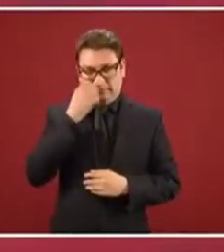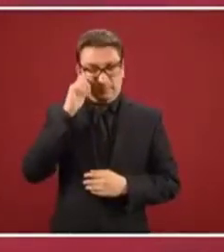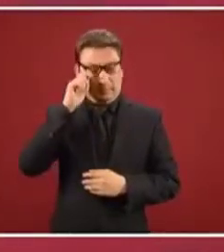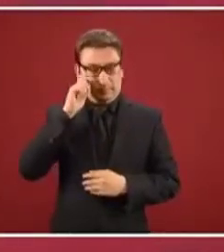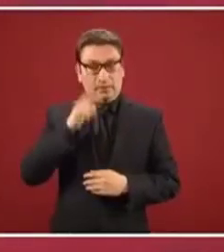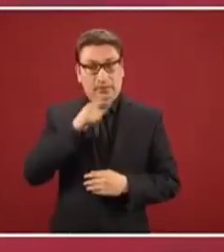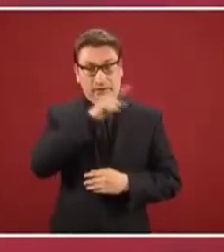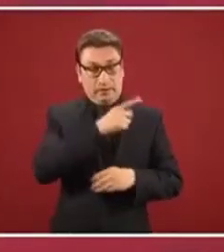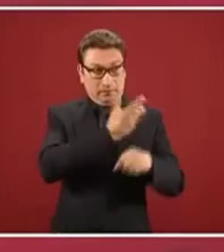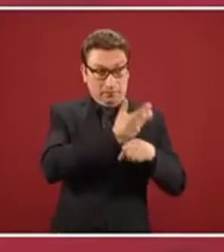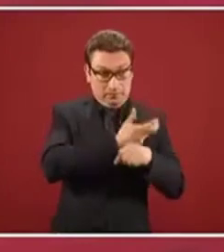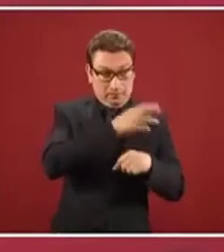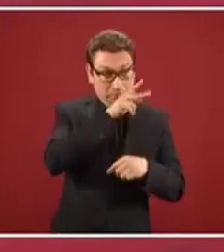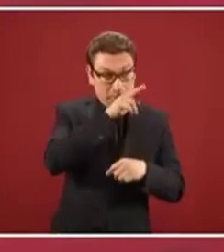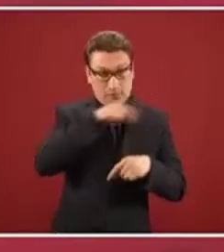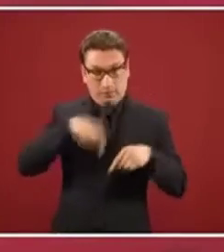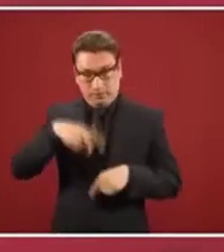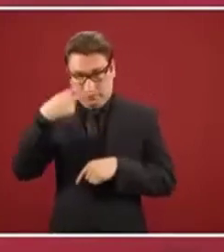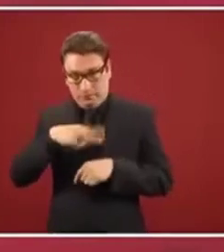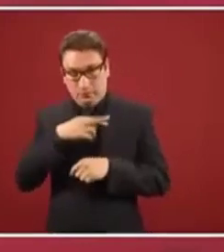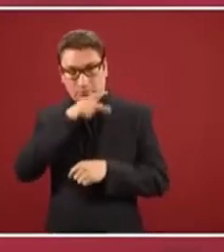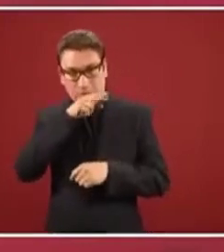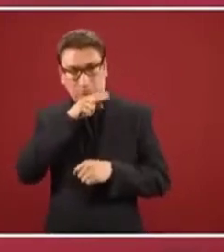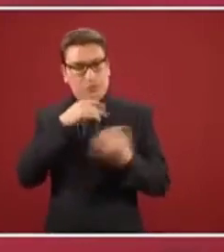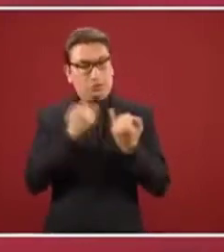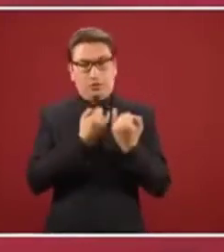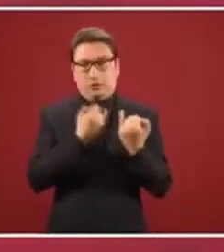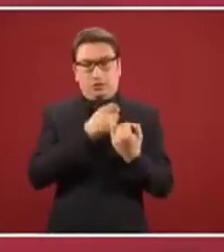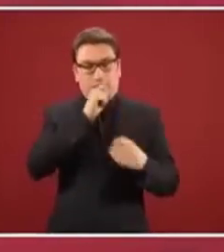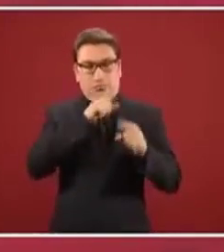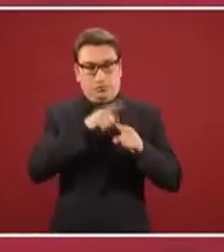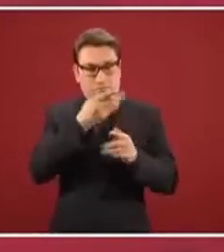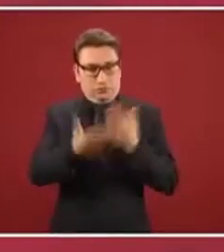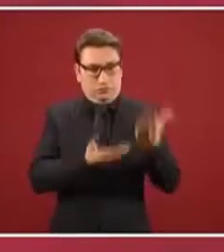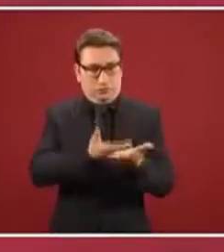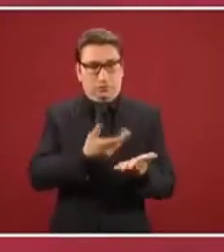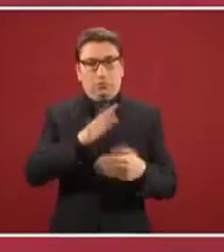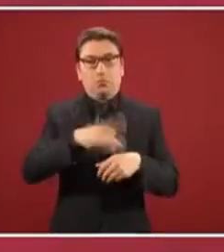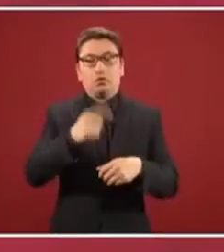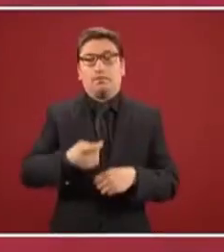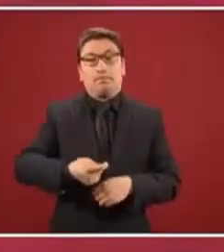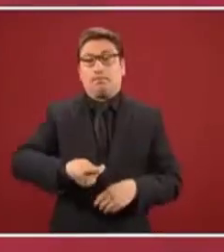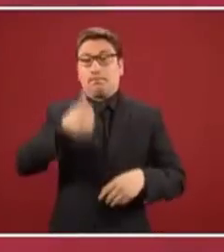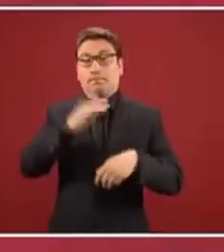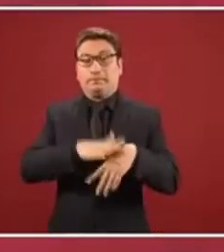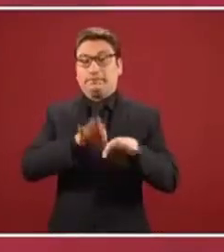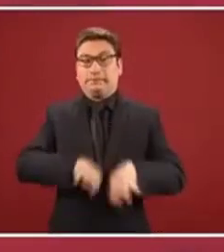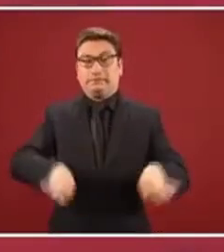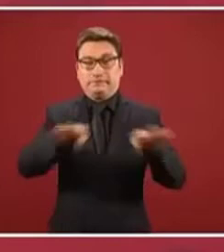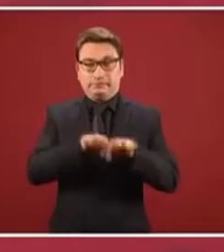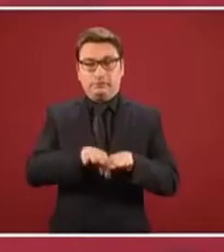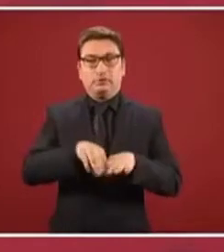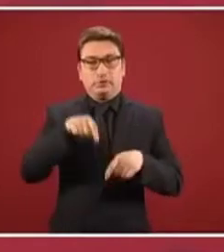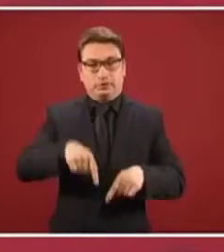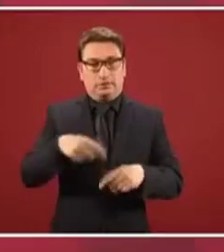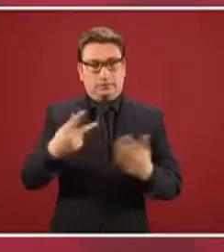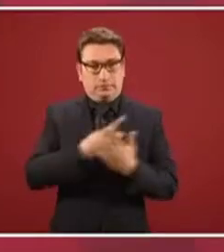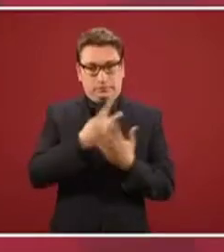preocupaciones para Estados Unidos, hay preocupaciones para México, y México lo ha puesto como la preocupación número uno de toda su